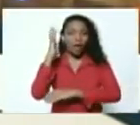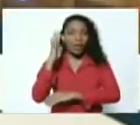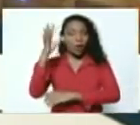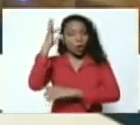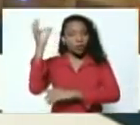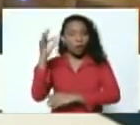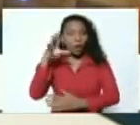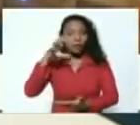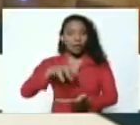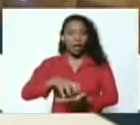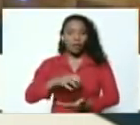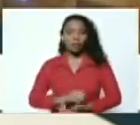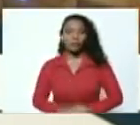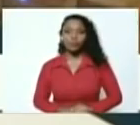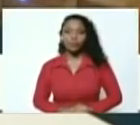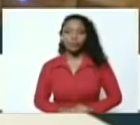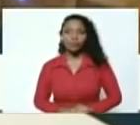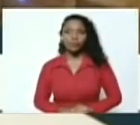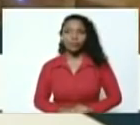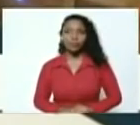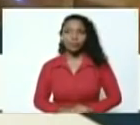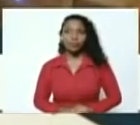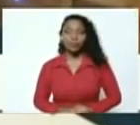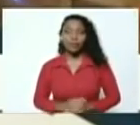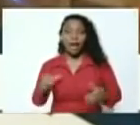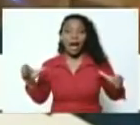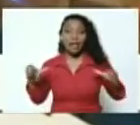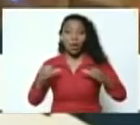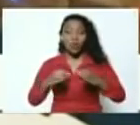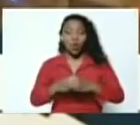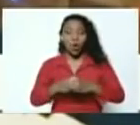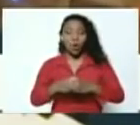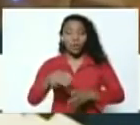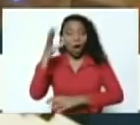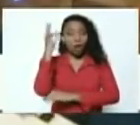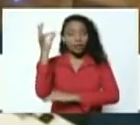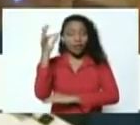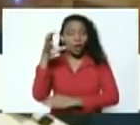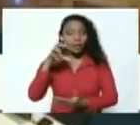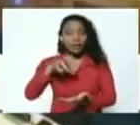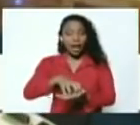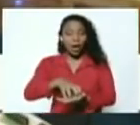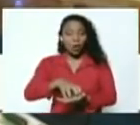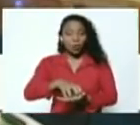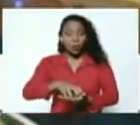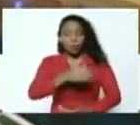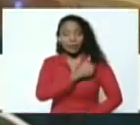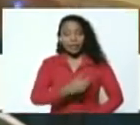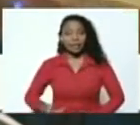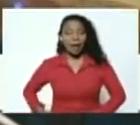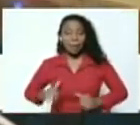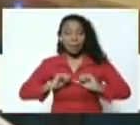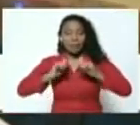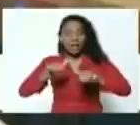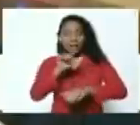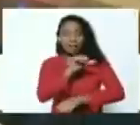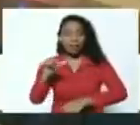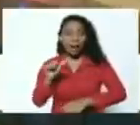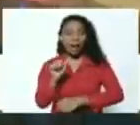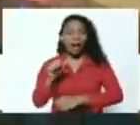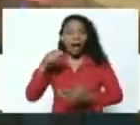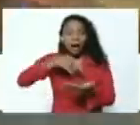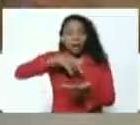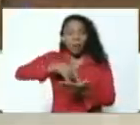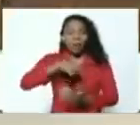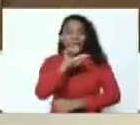Consejo de Estado, una reunión del Consejo de Estado para empezar la semana de Carabobo, la